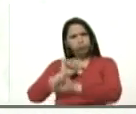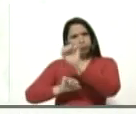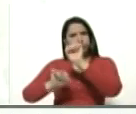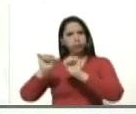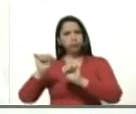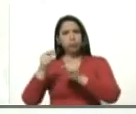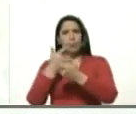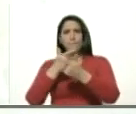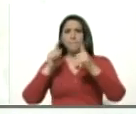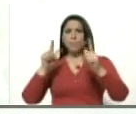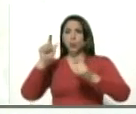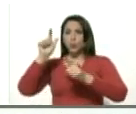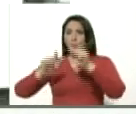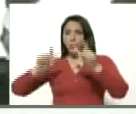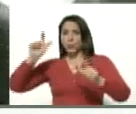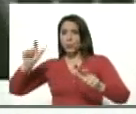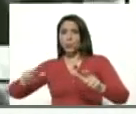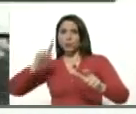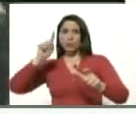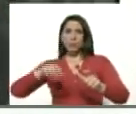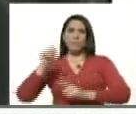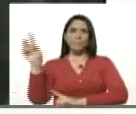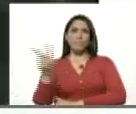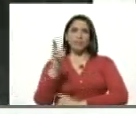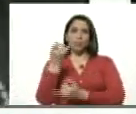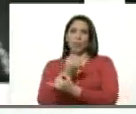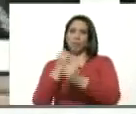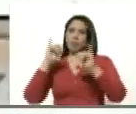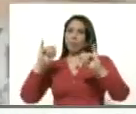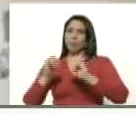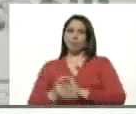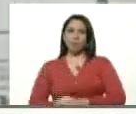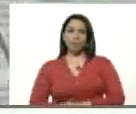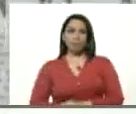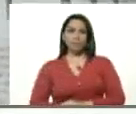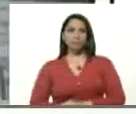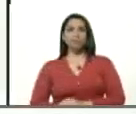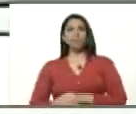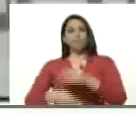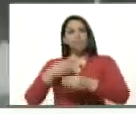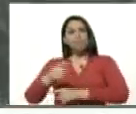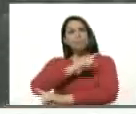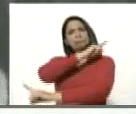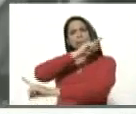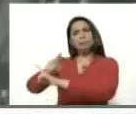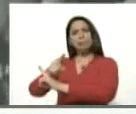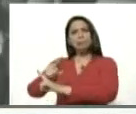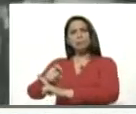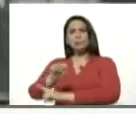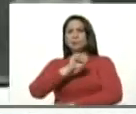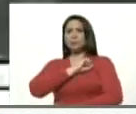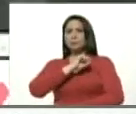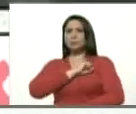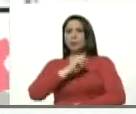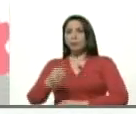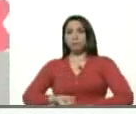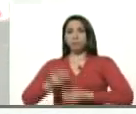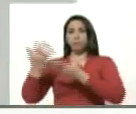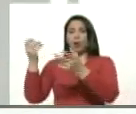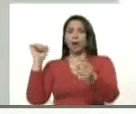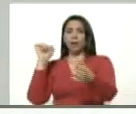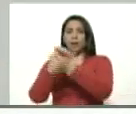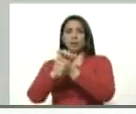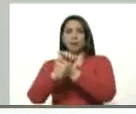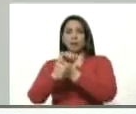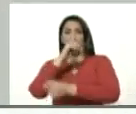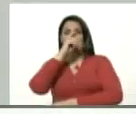las libertades ciudadanas y de la Venezuela independiente. Hizo denuncias temerarias que lo llevaron a la cárcel y en la